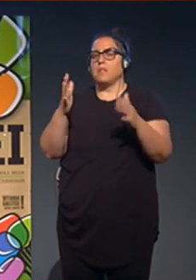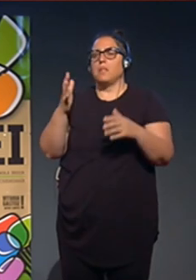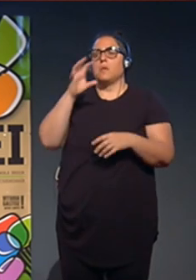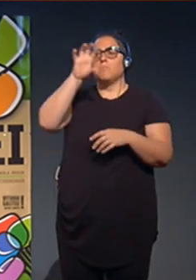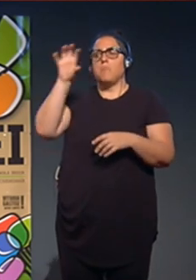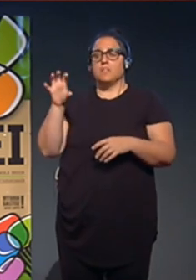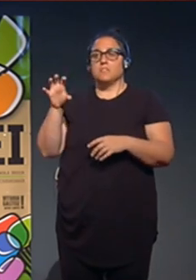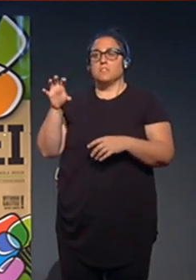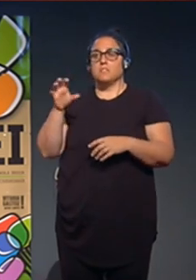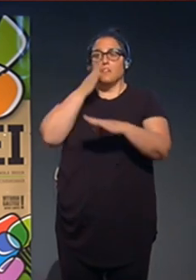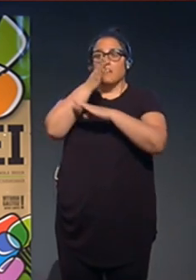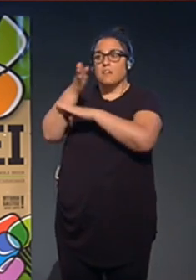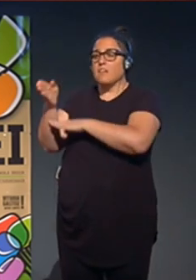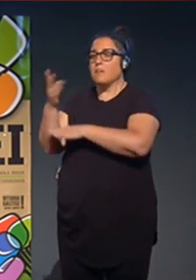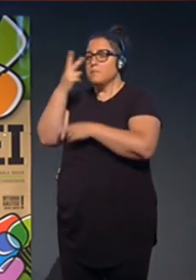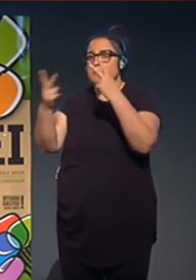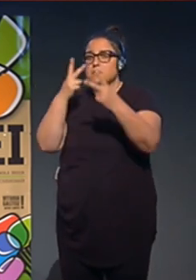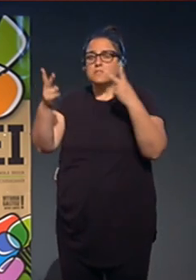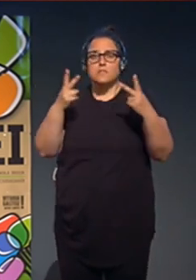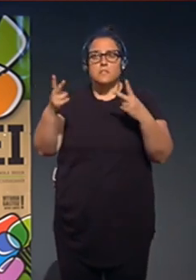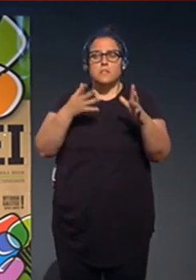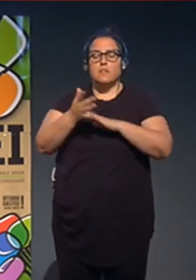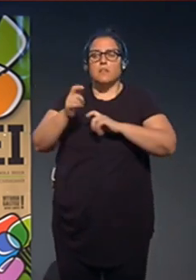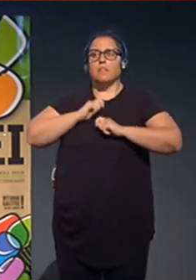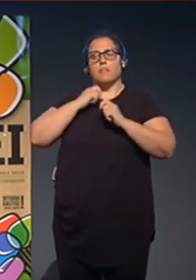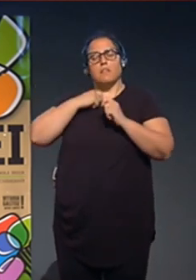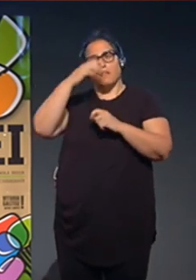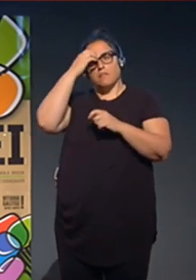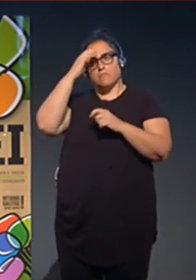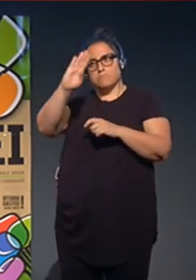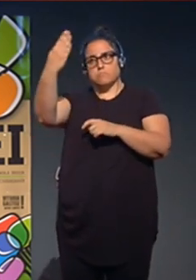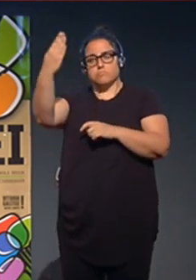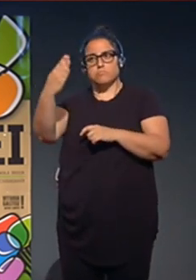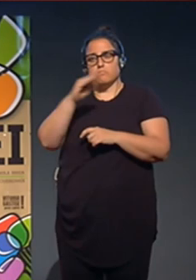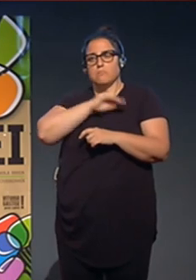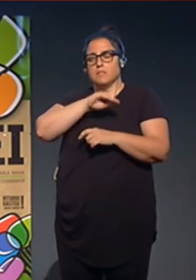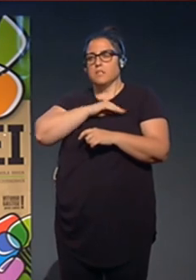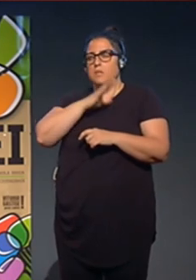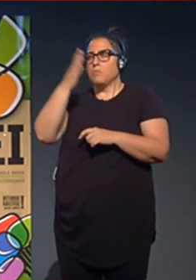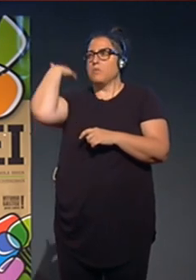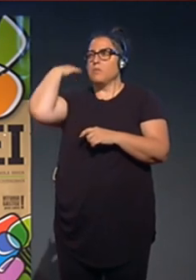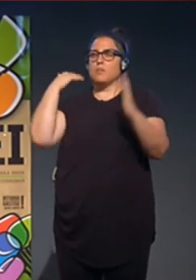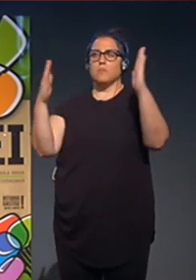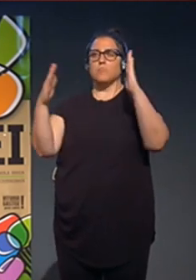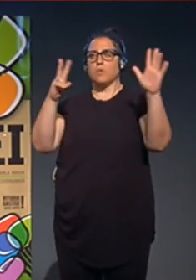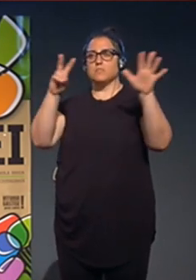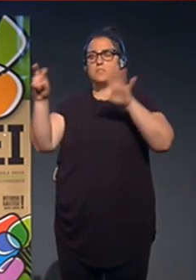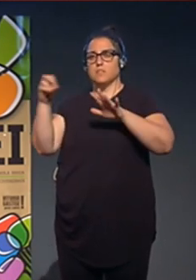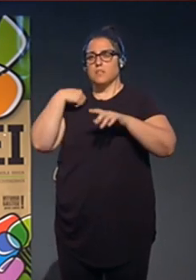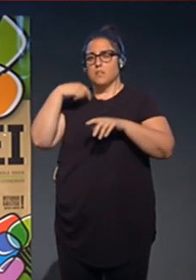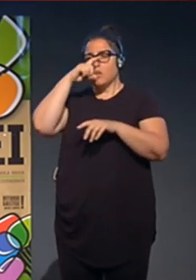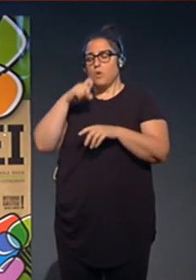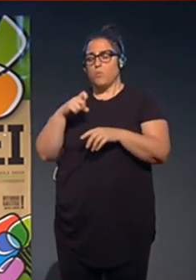sumamente interesante porque ves como de situación yo recuerdo en los años 70 cuando viajaba por primera